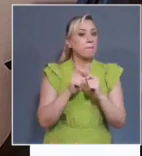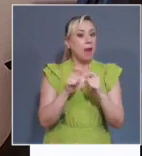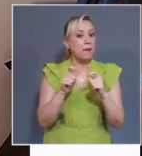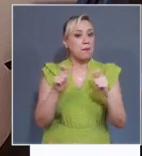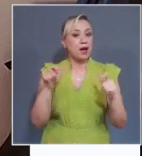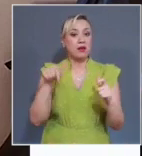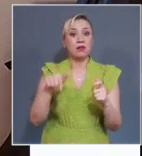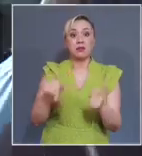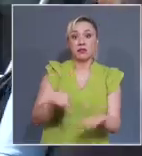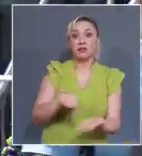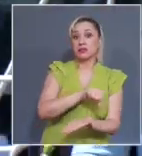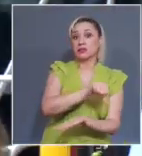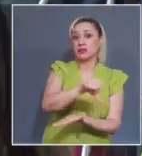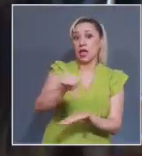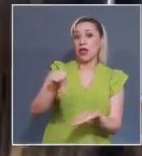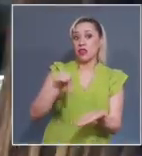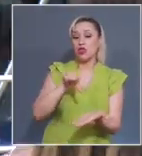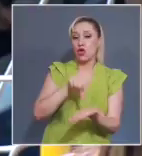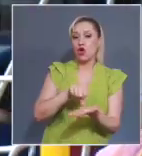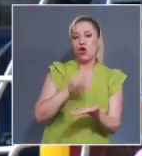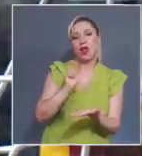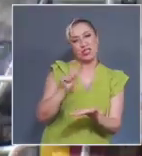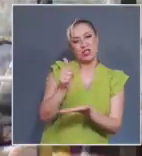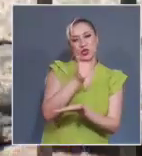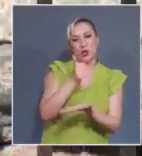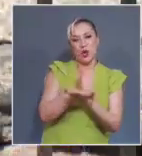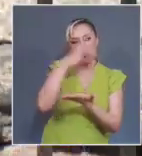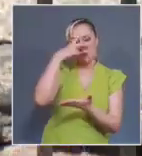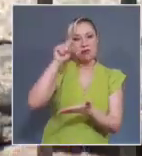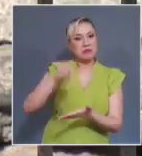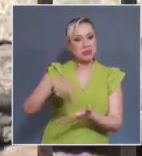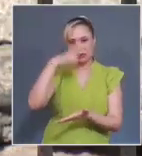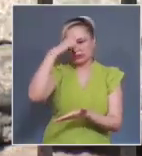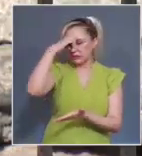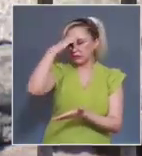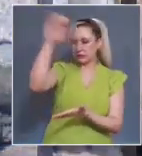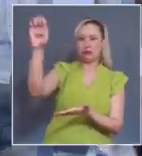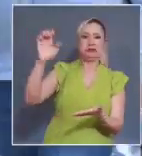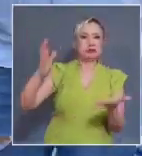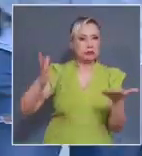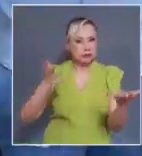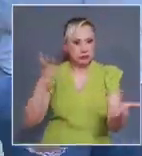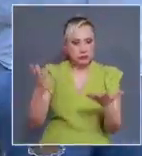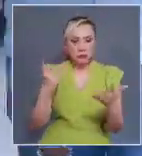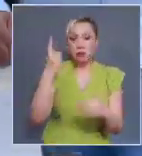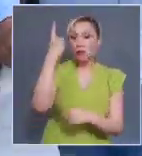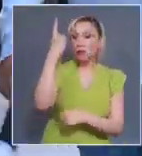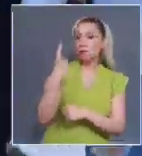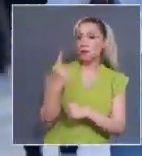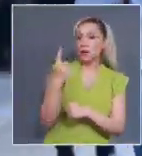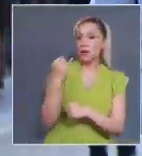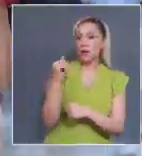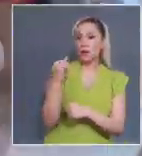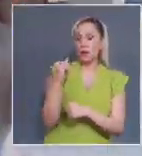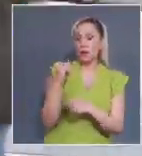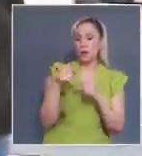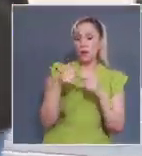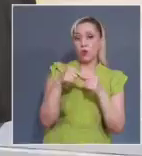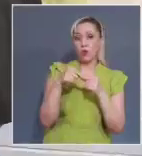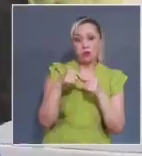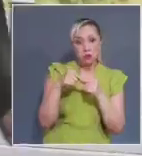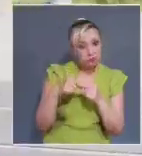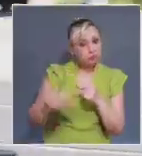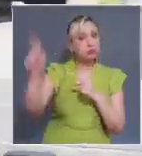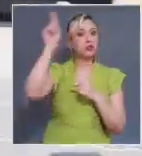Ciudad de México, ¿no? Pronosticaron a partir del 1 de julio una nueva onda de calor de magnitud similar a la actual y que